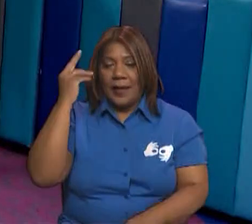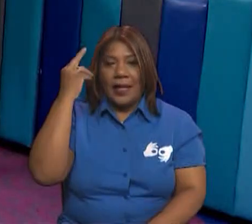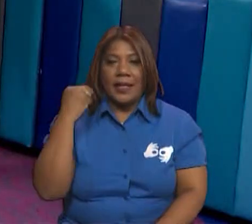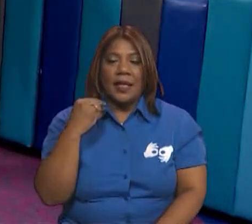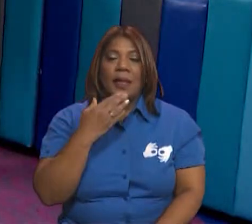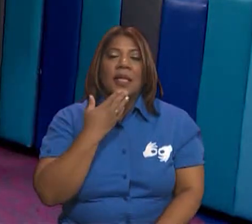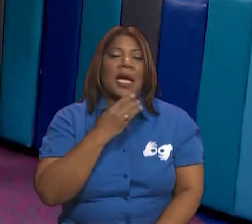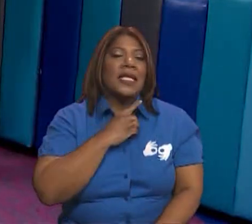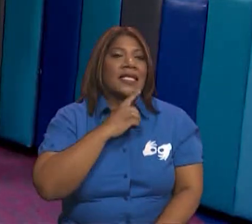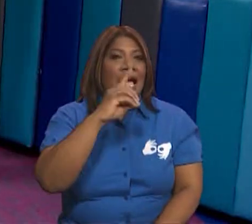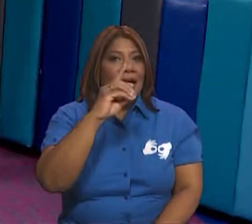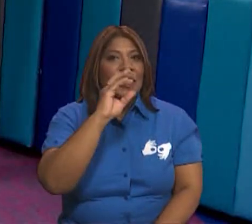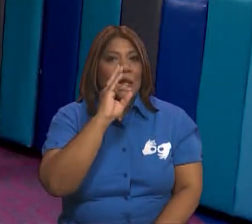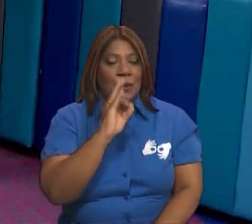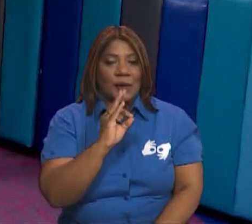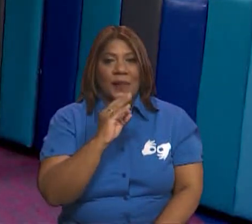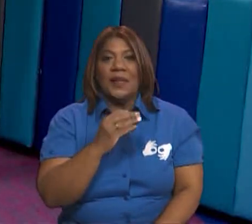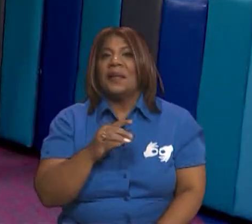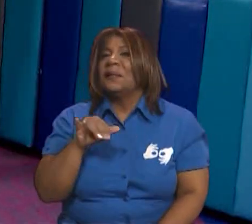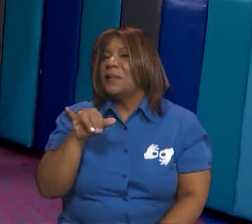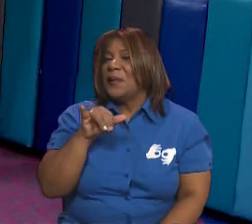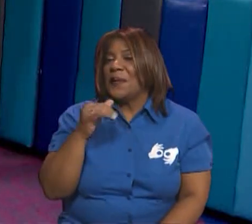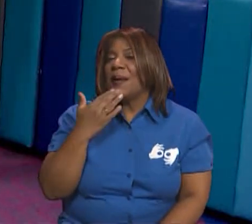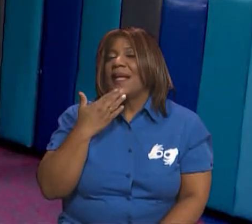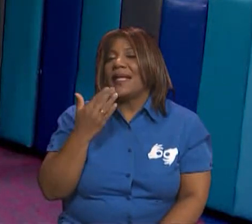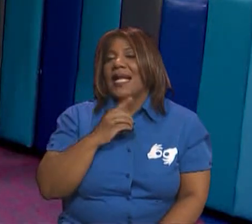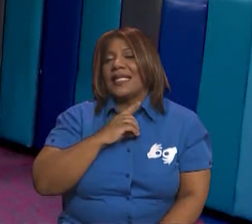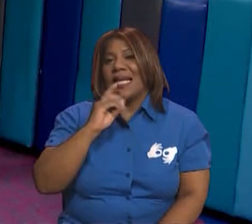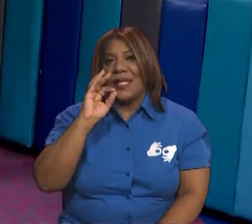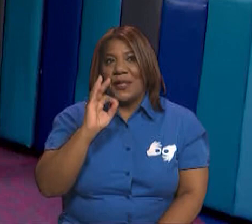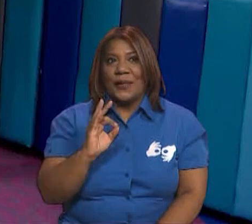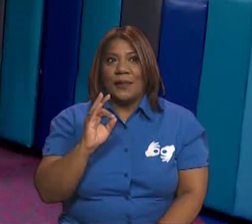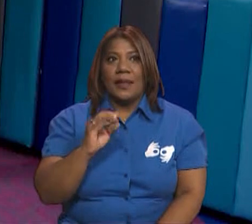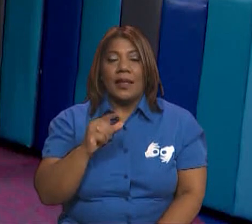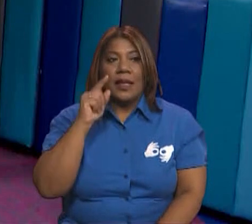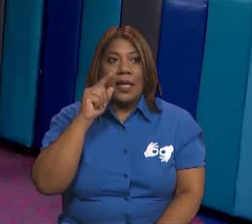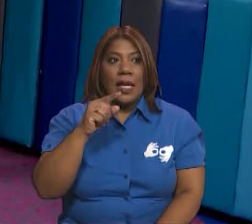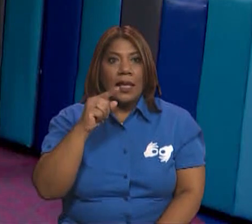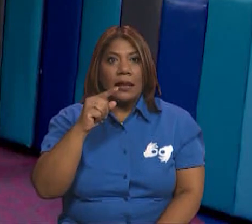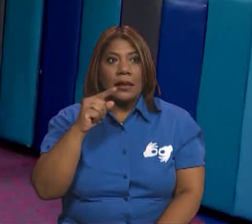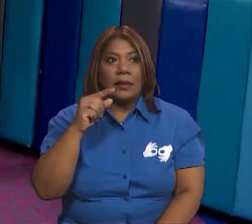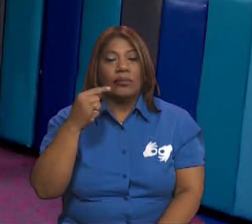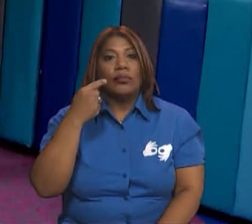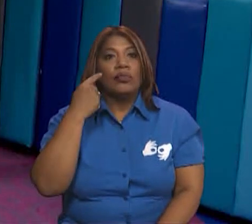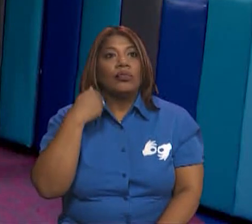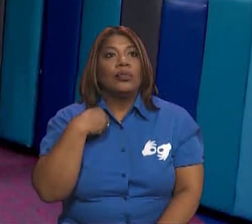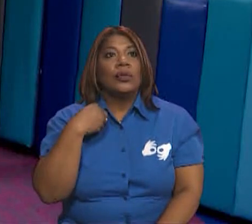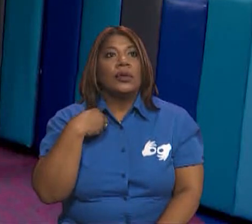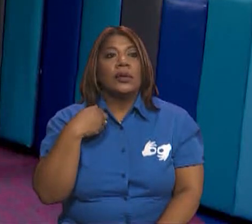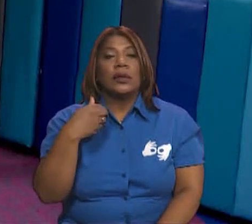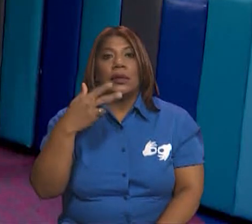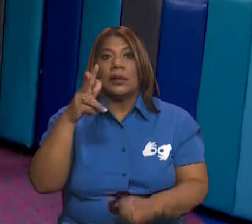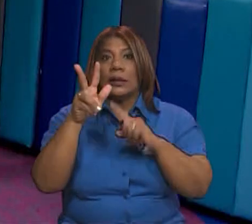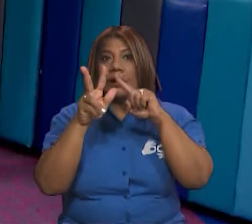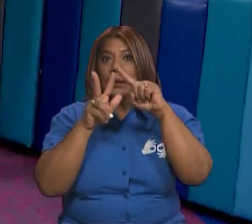está? Muy bien, gracias. A ver, este polígono que tengo sobre mí, ¿tiene tres lados?